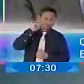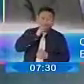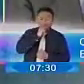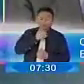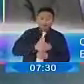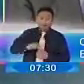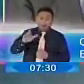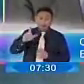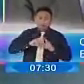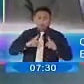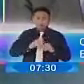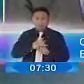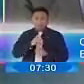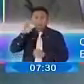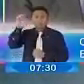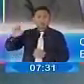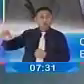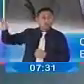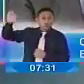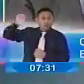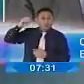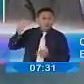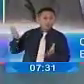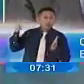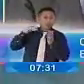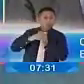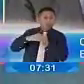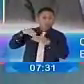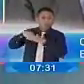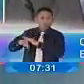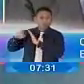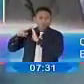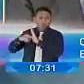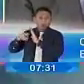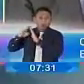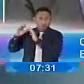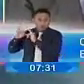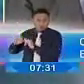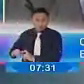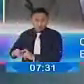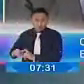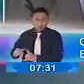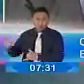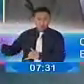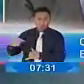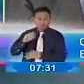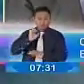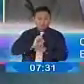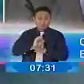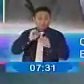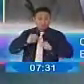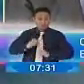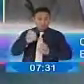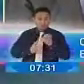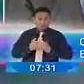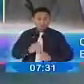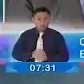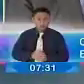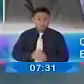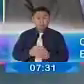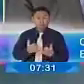preocupación leo cómo Europa están regresando las medidas de confinamiento. Eso también va a afectar al Ecuador. Y hoy justamente tengo